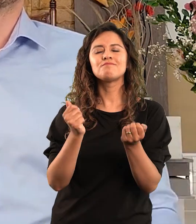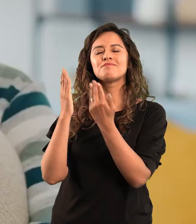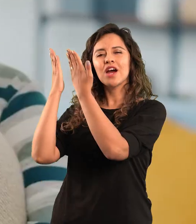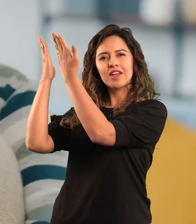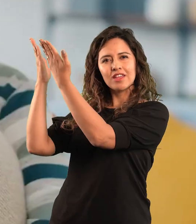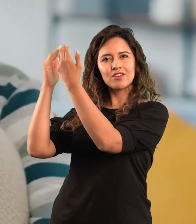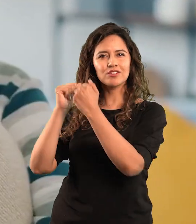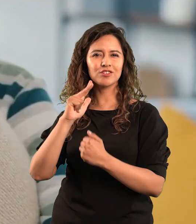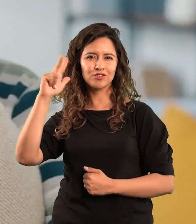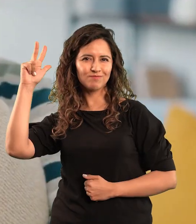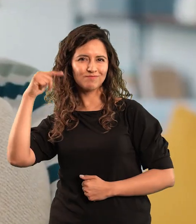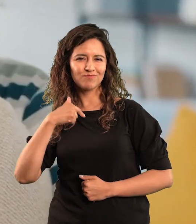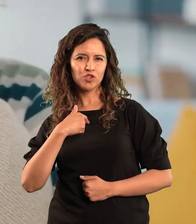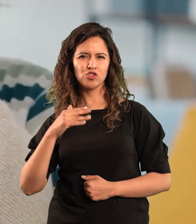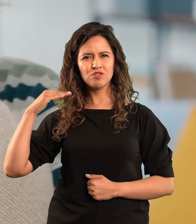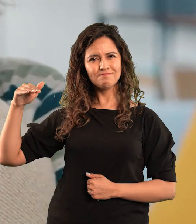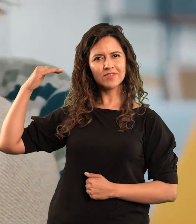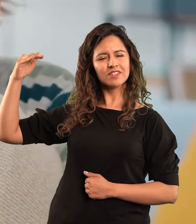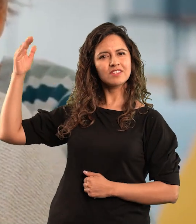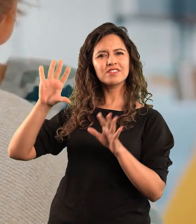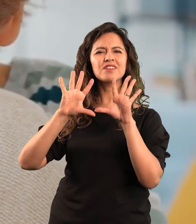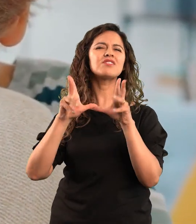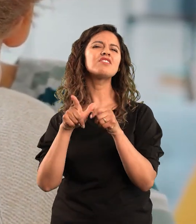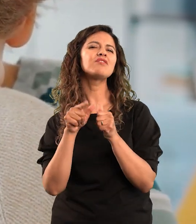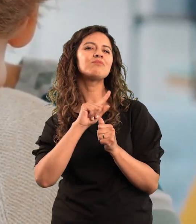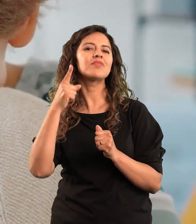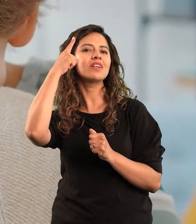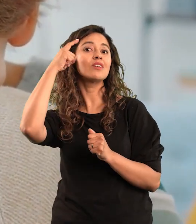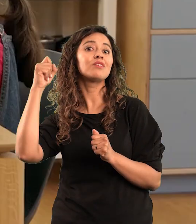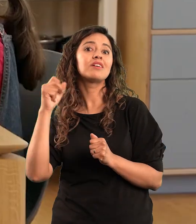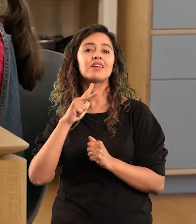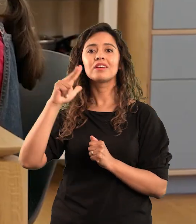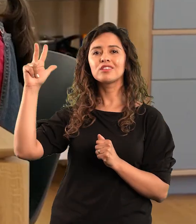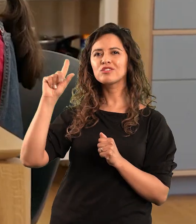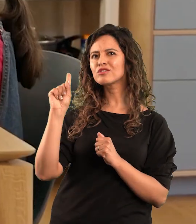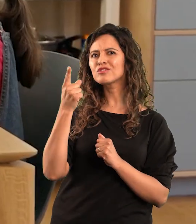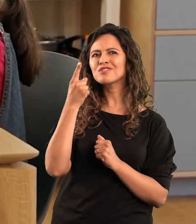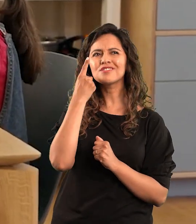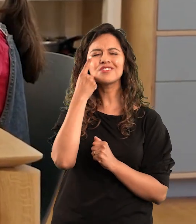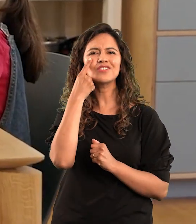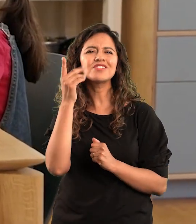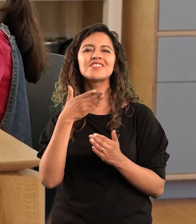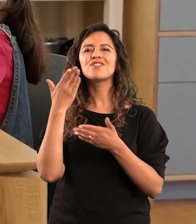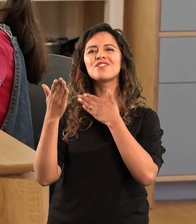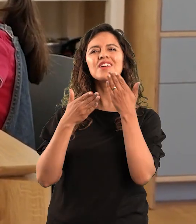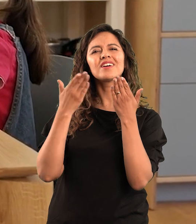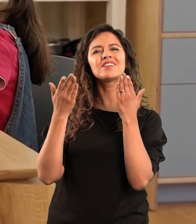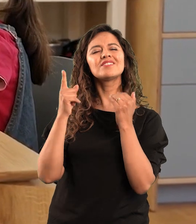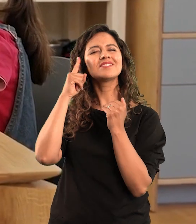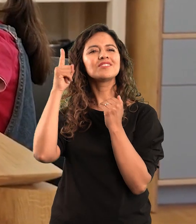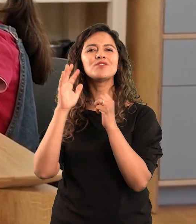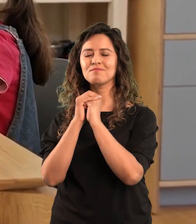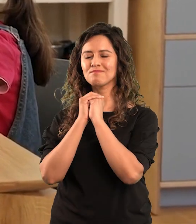Dios. Crecí en un hogar ateo. Todo lo que sabía sobre Dios era la canción que cantábamos con mi